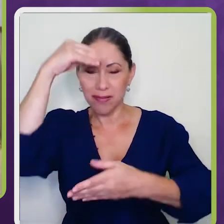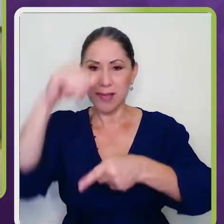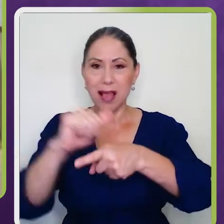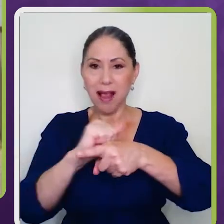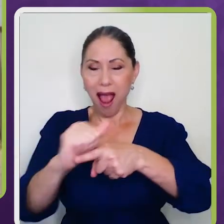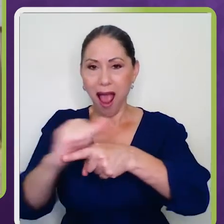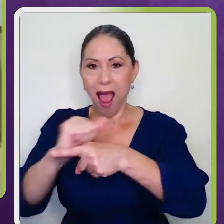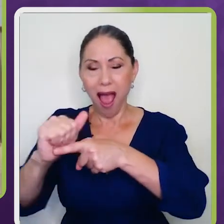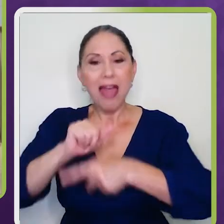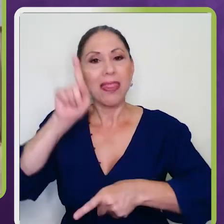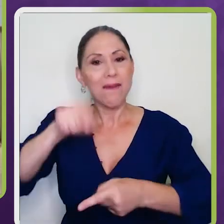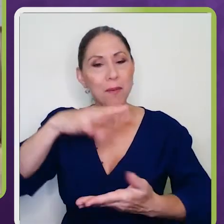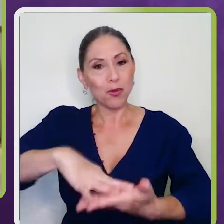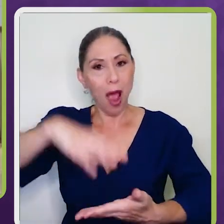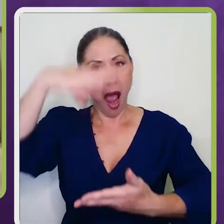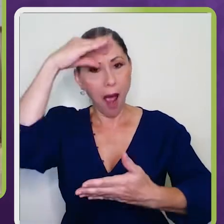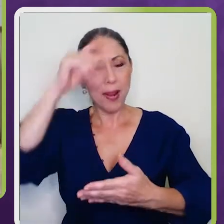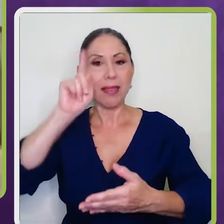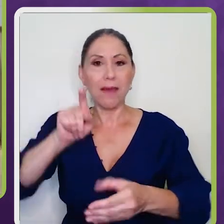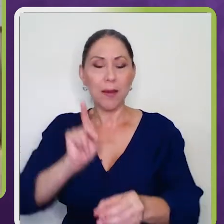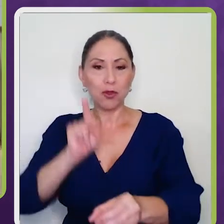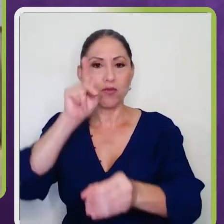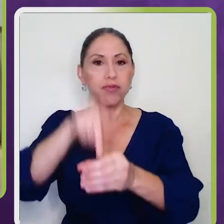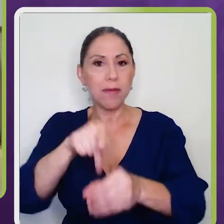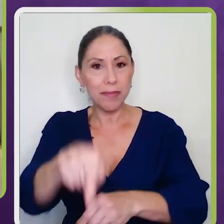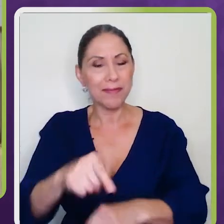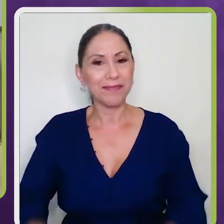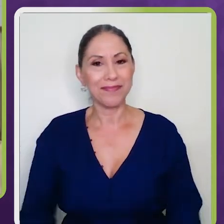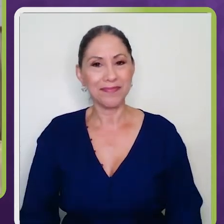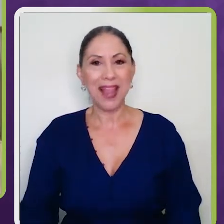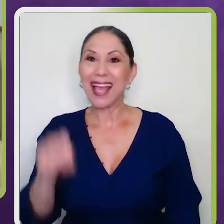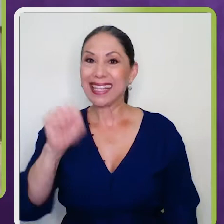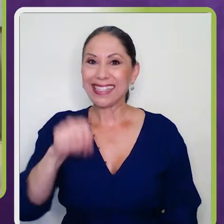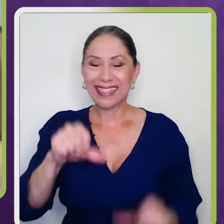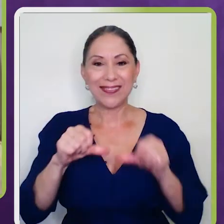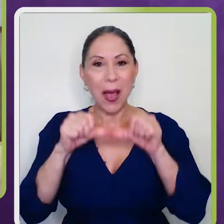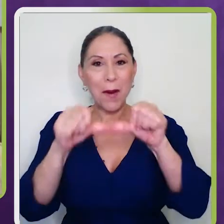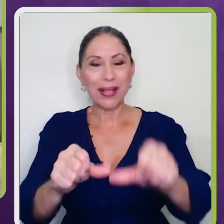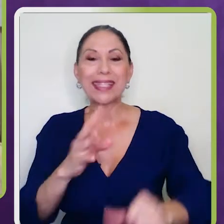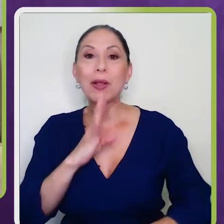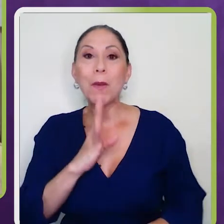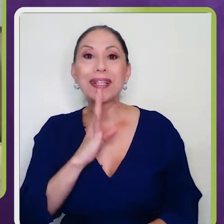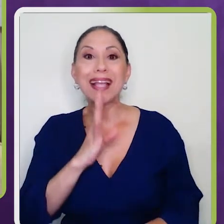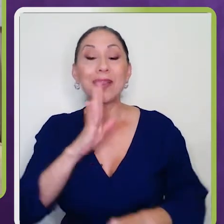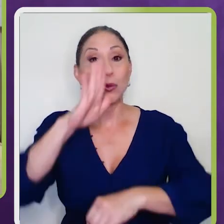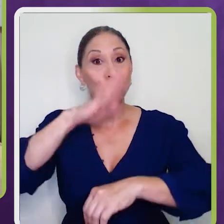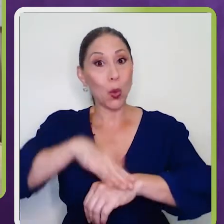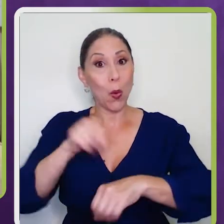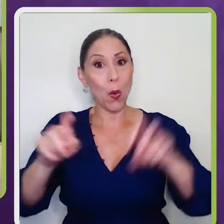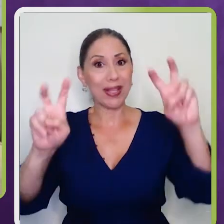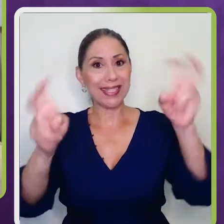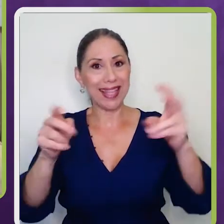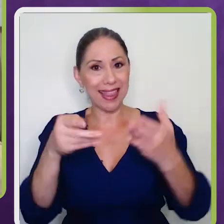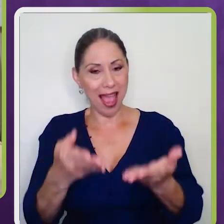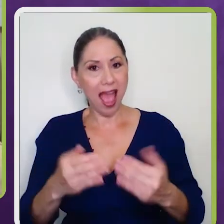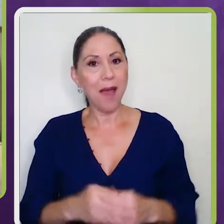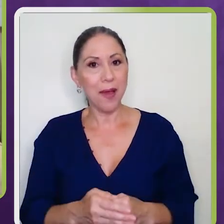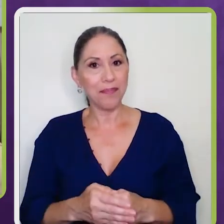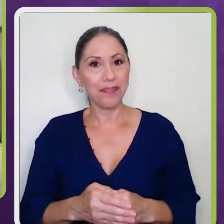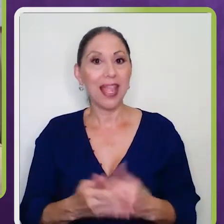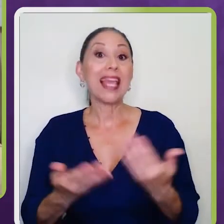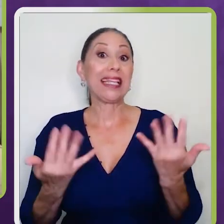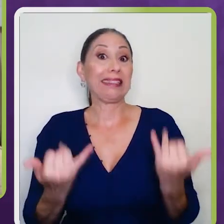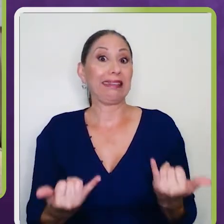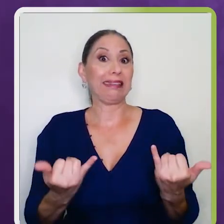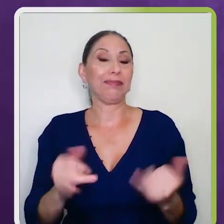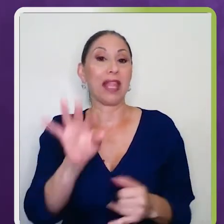que aprender y ser parte. Así es, y vamos a seguir conversando sobre este tema e